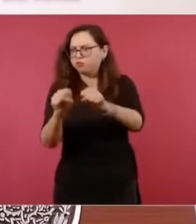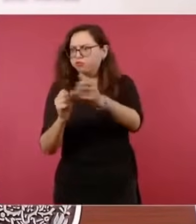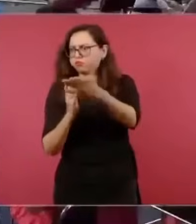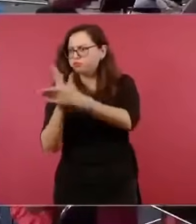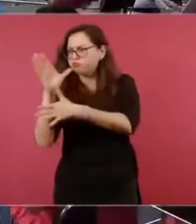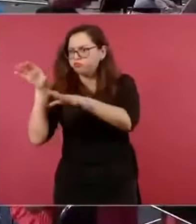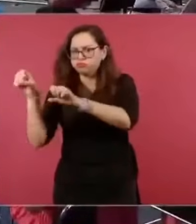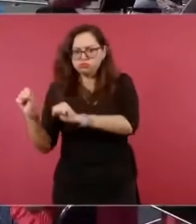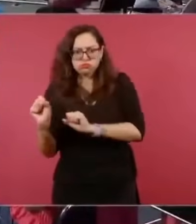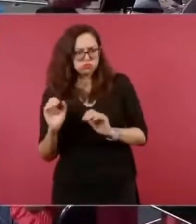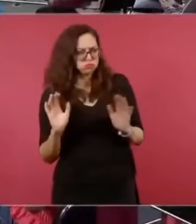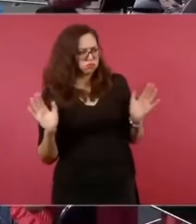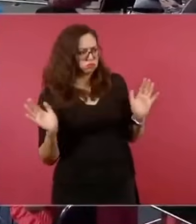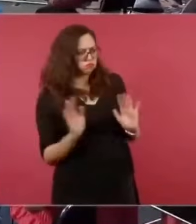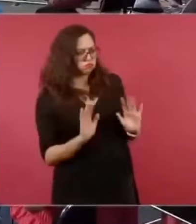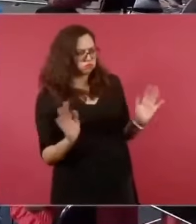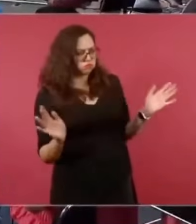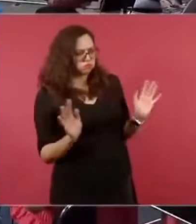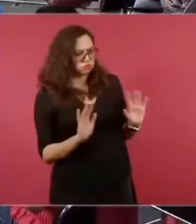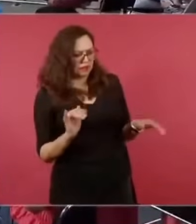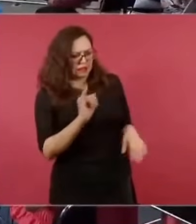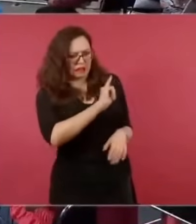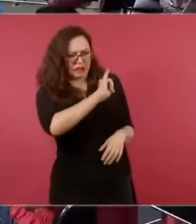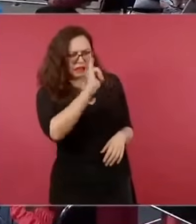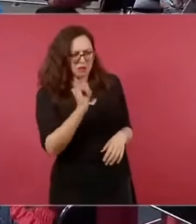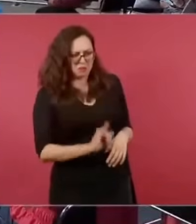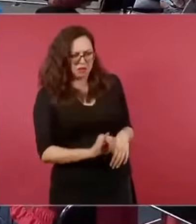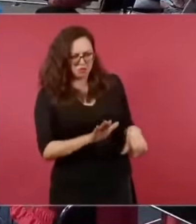que los colonizadores eran otros.